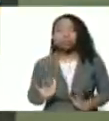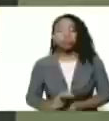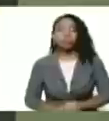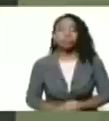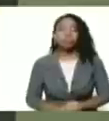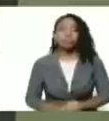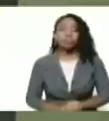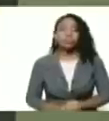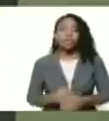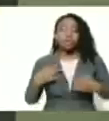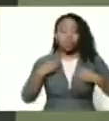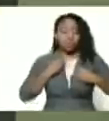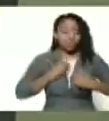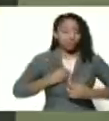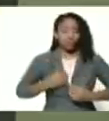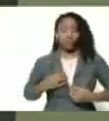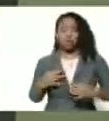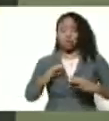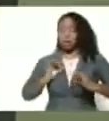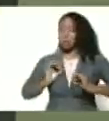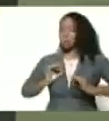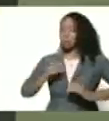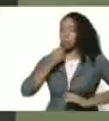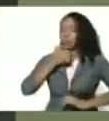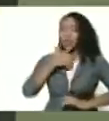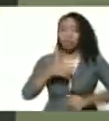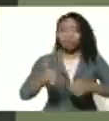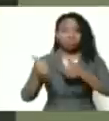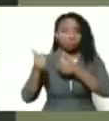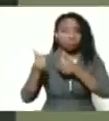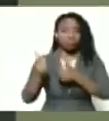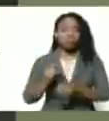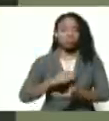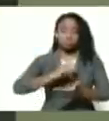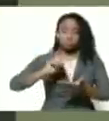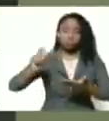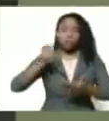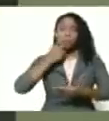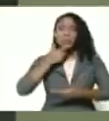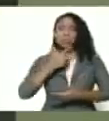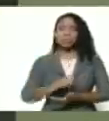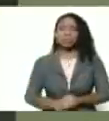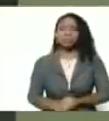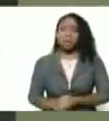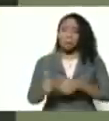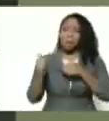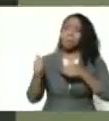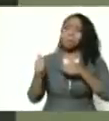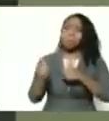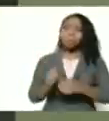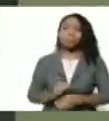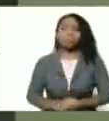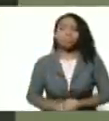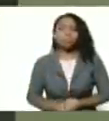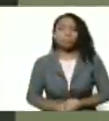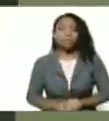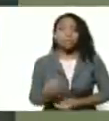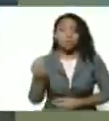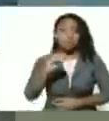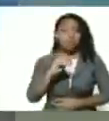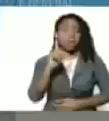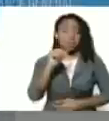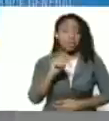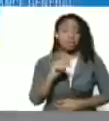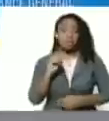y se visten bonito, vale, camisas bonitas, escriben bonito, no, escriben muy bien, y además hablan muy